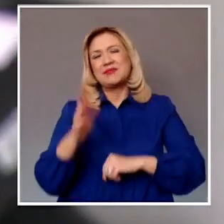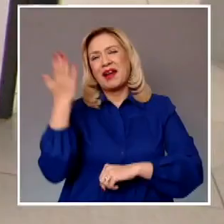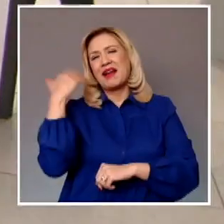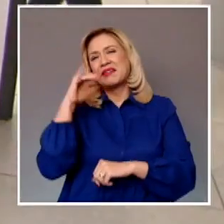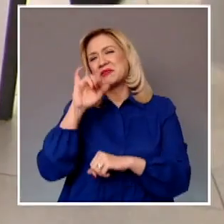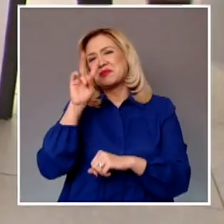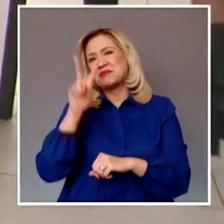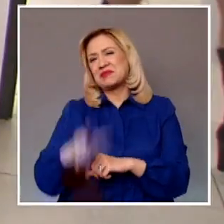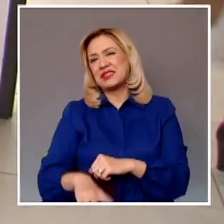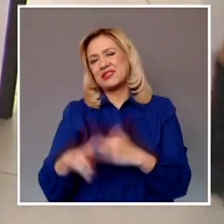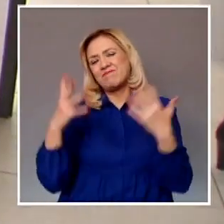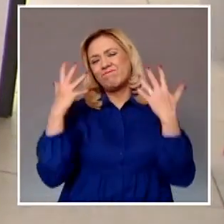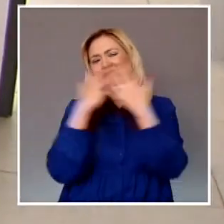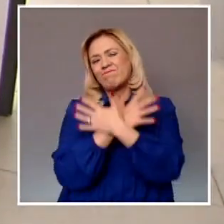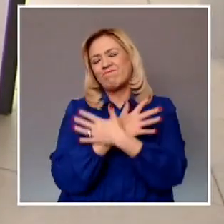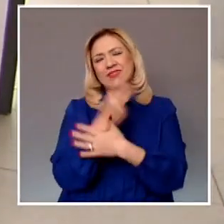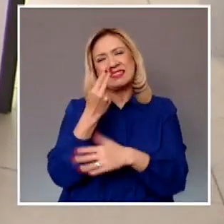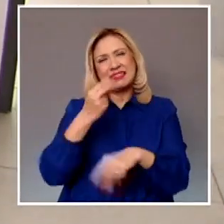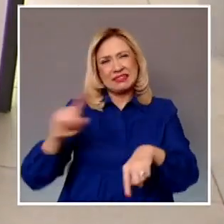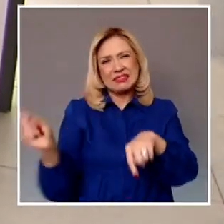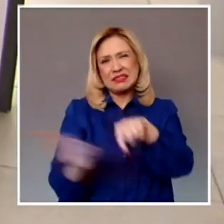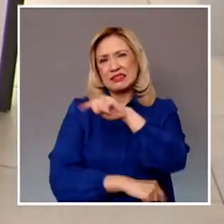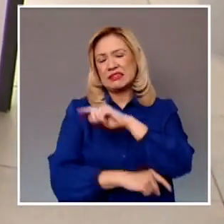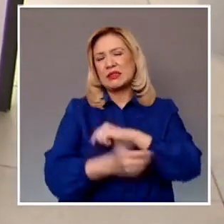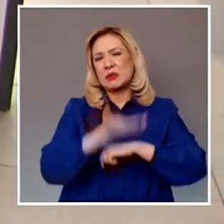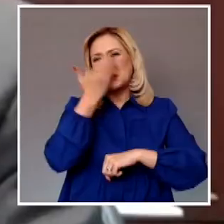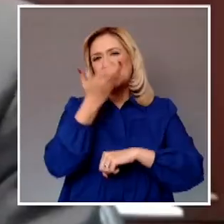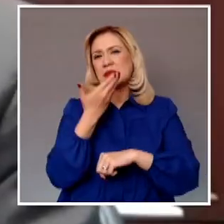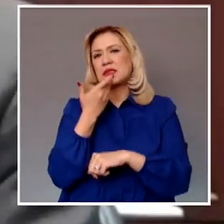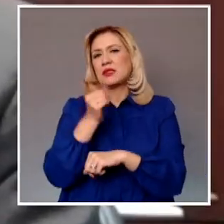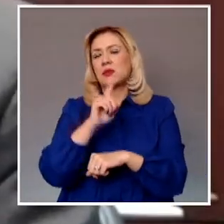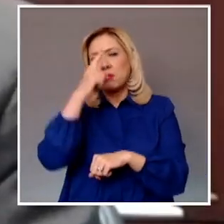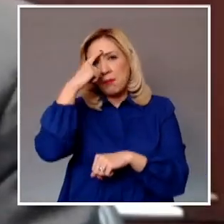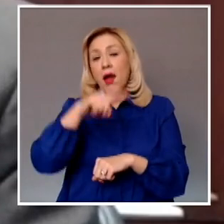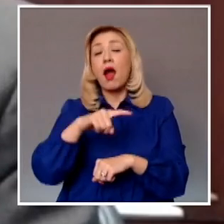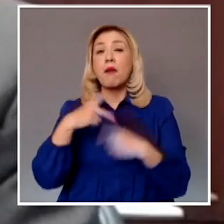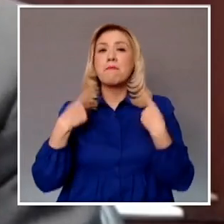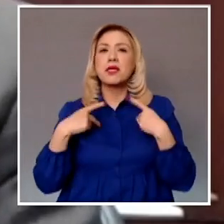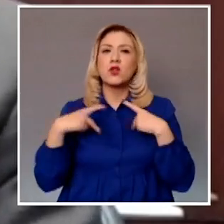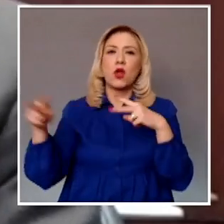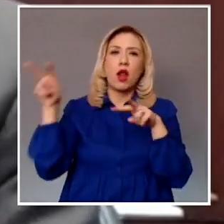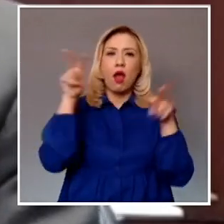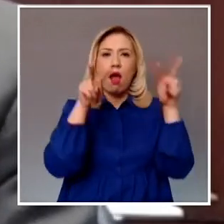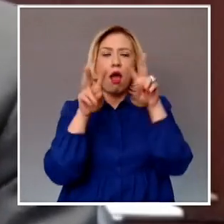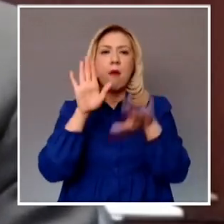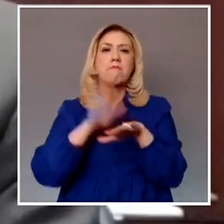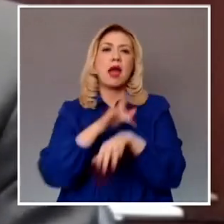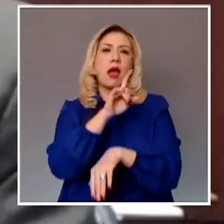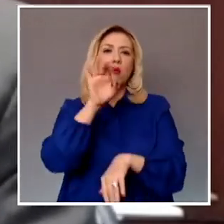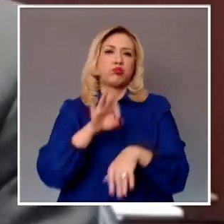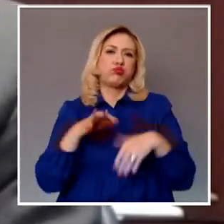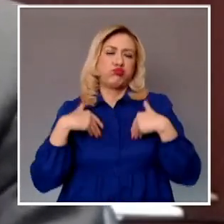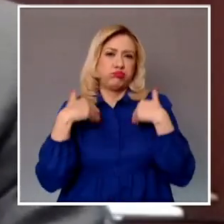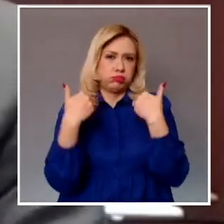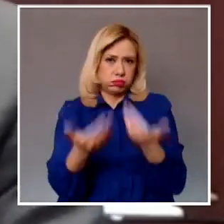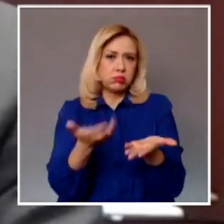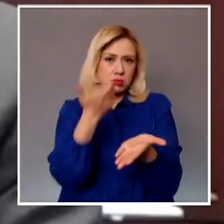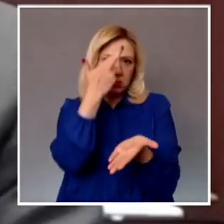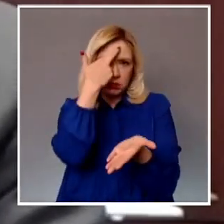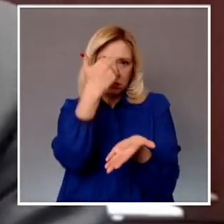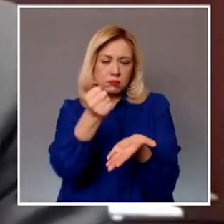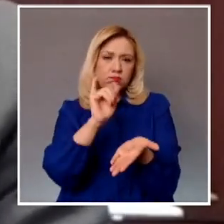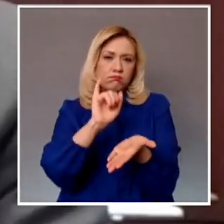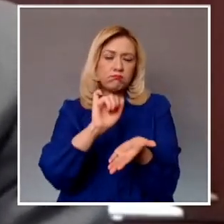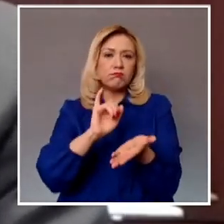confianza de la ciudadanía, señaló el consejero de la Judicatura Federal Alejandro Sergio González Bernabé al participar en la presentación